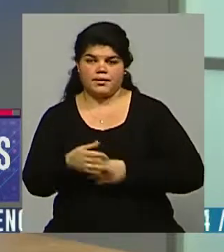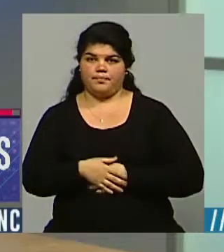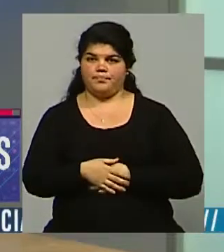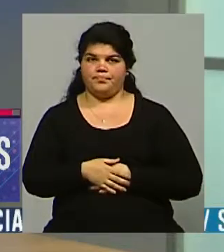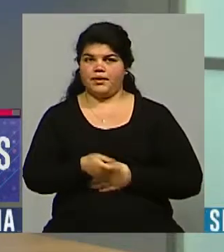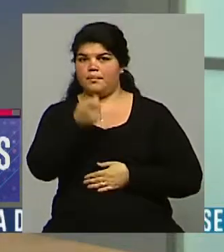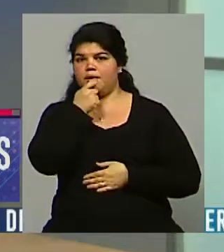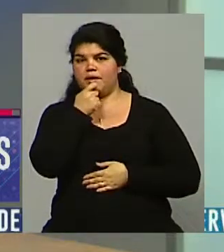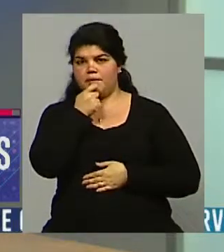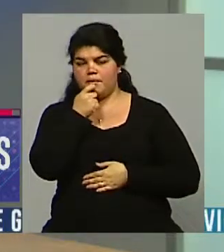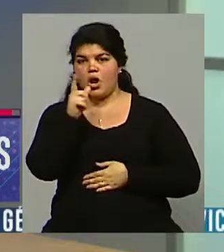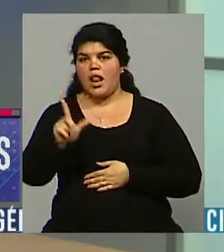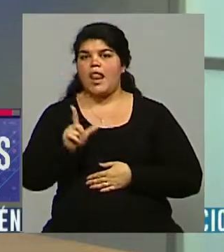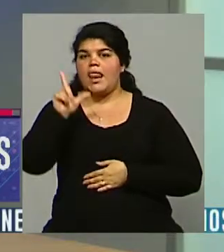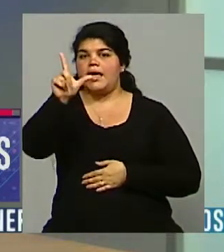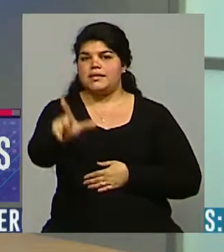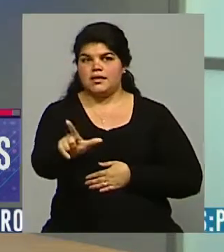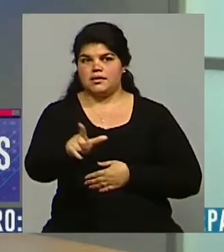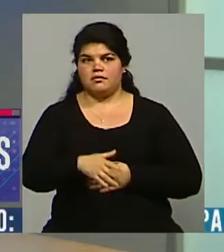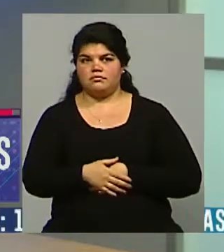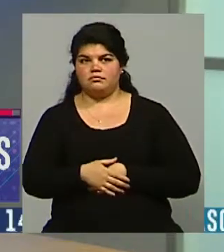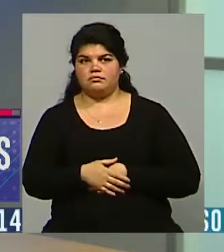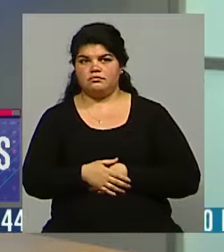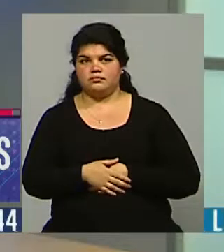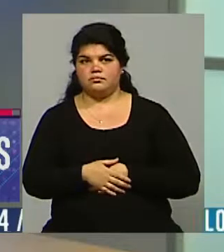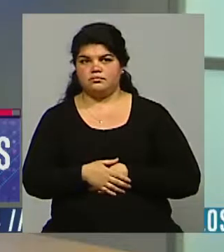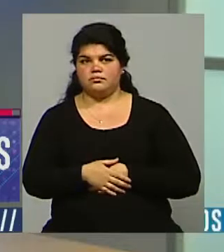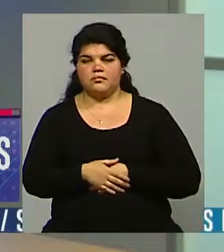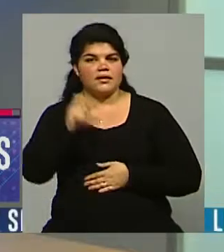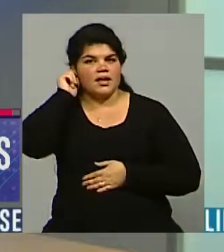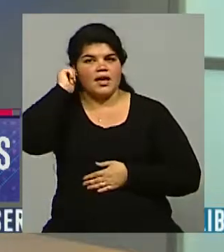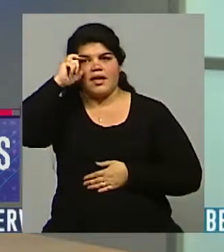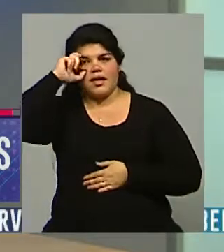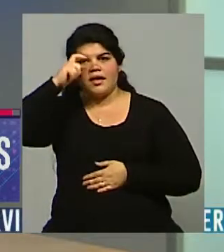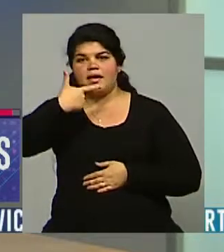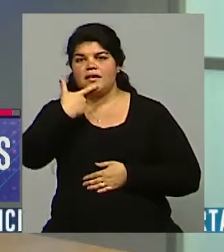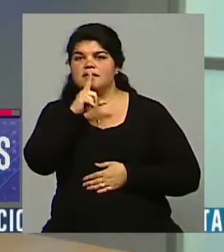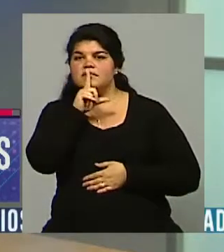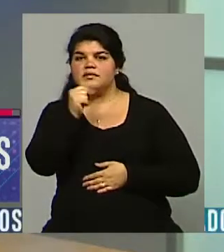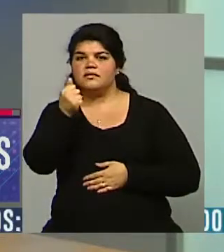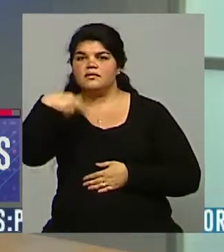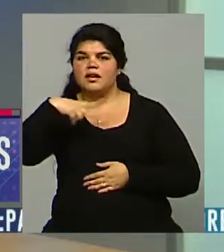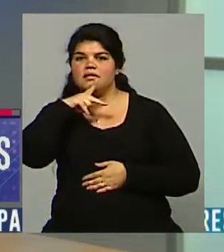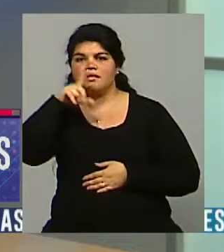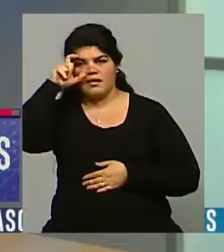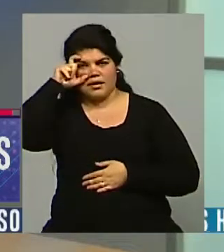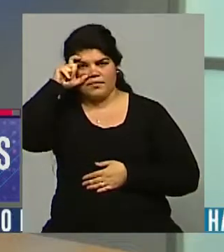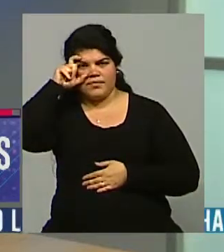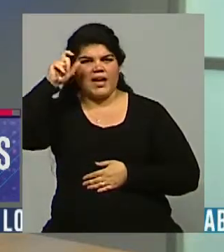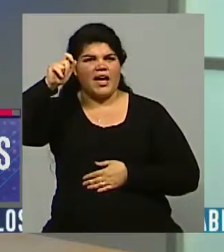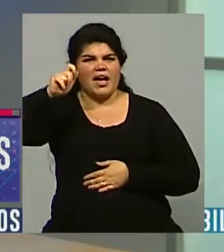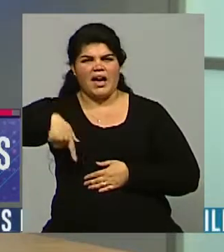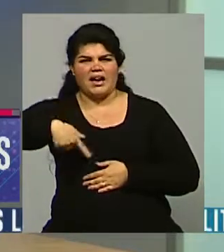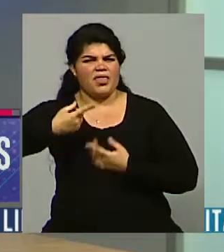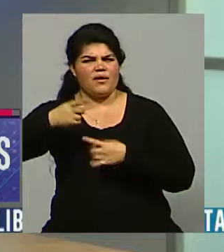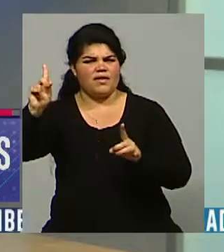licencia, la licencia gestante, como le dicen en el vecino país, en Chile, tiene otro nombre, no le dicen